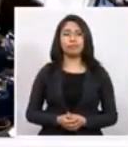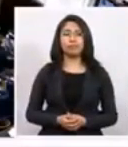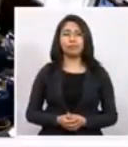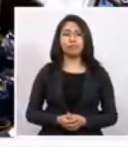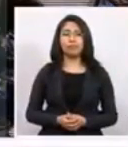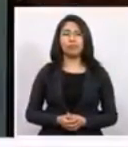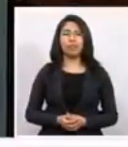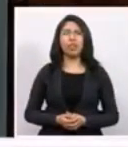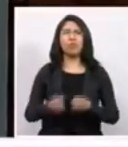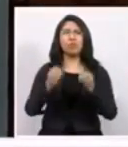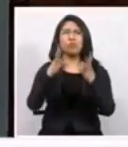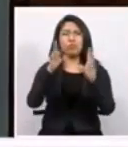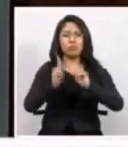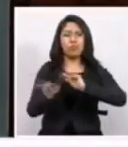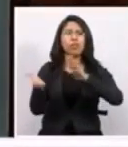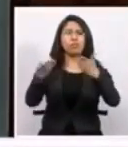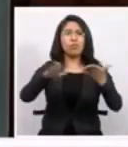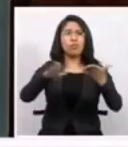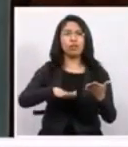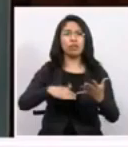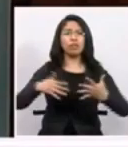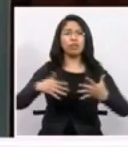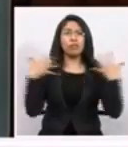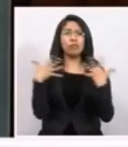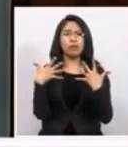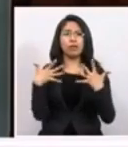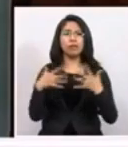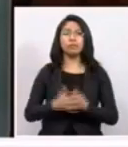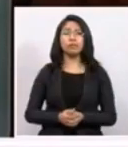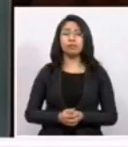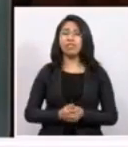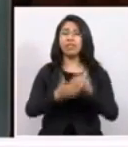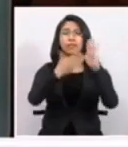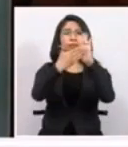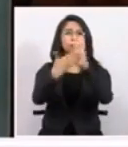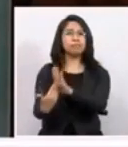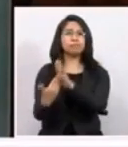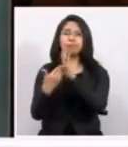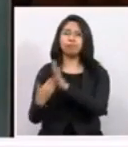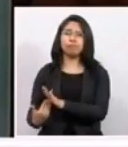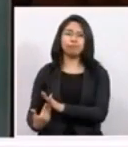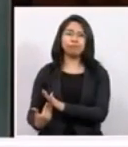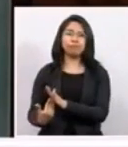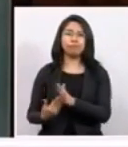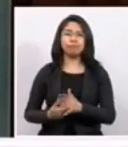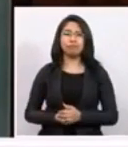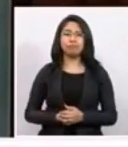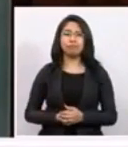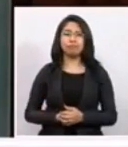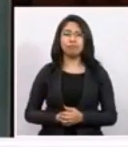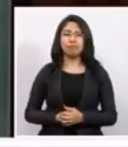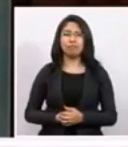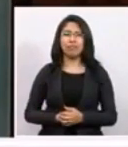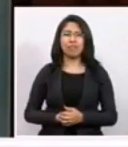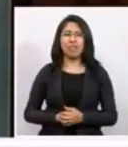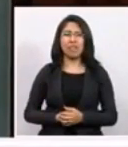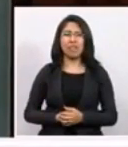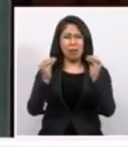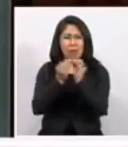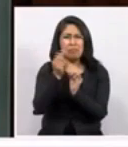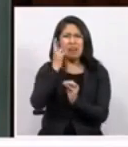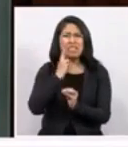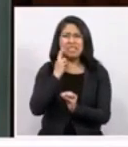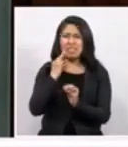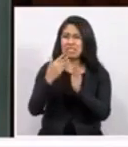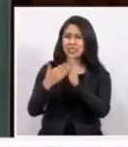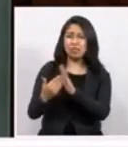Se sembró muerte, miedo y discriminación. recrudeció el racismo